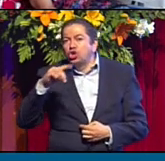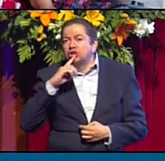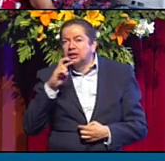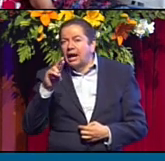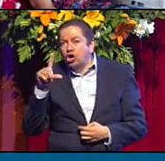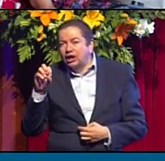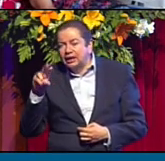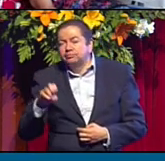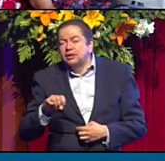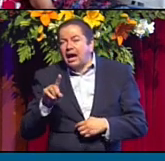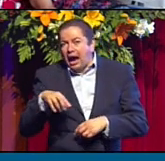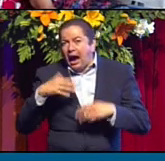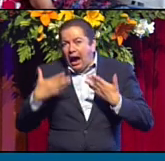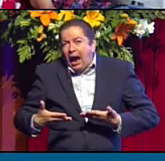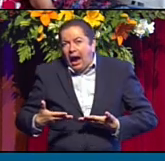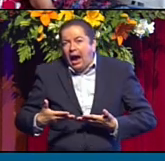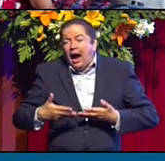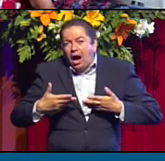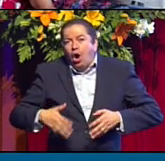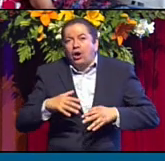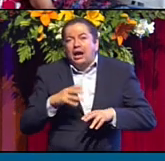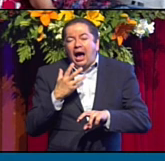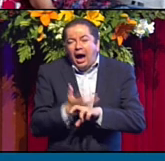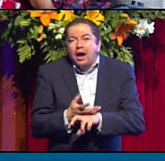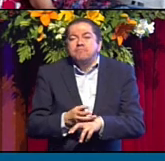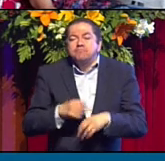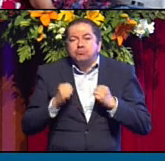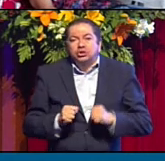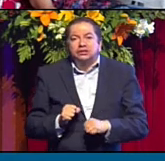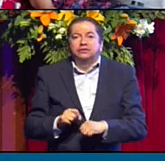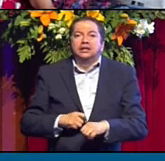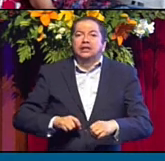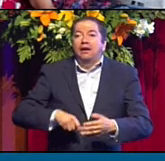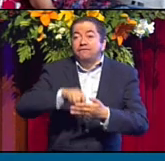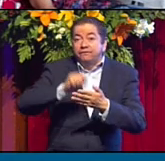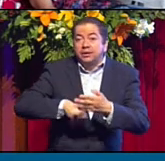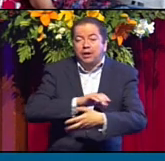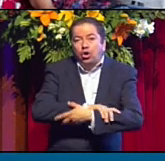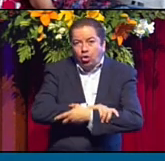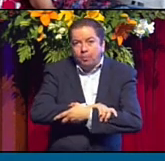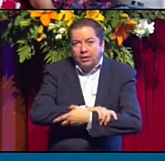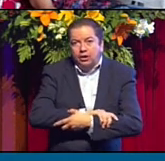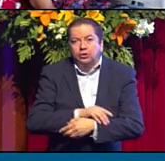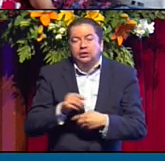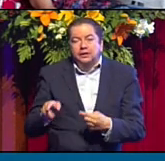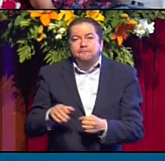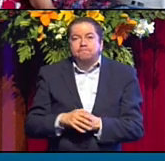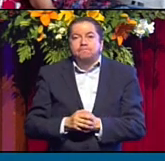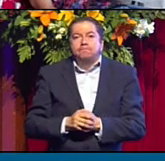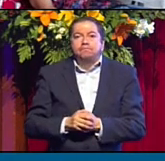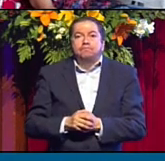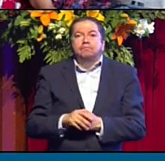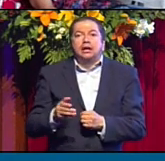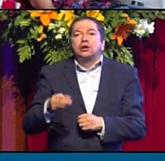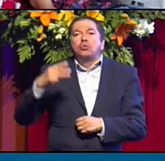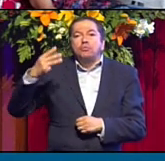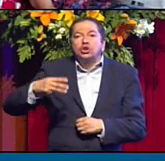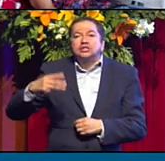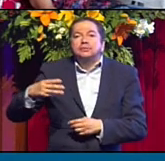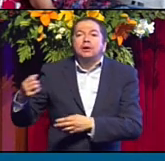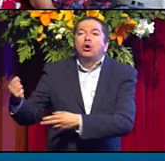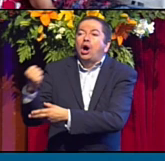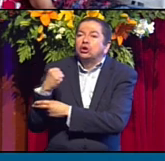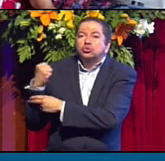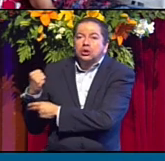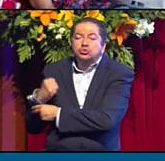posibilidad de firmar un convenio con el municipio de Vicuña. O sea, la Contraloría nos ha dicho que existe la posibilidad de firmar convenios para que los municipios nos